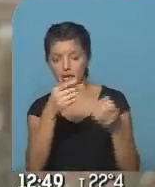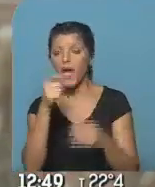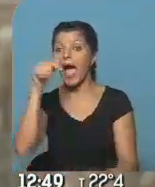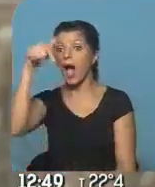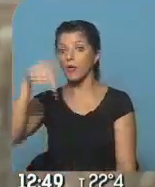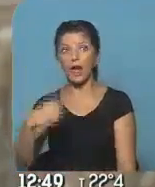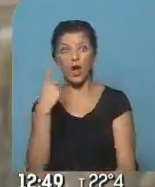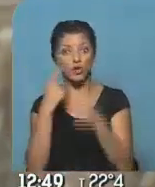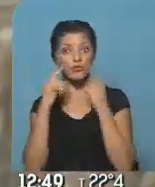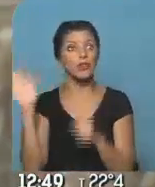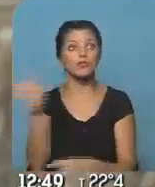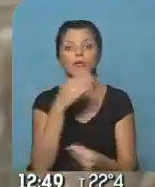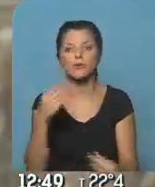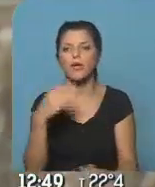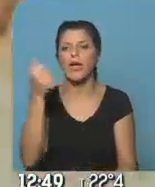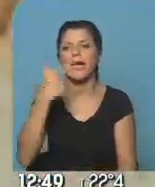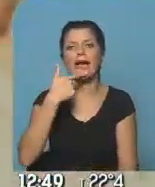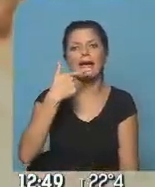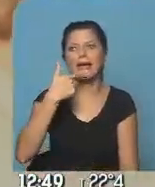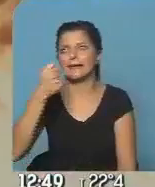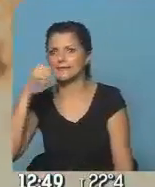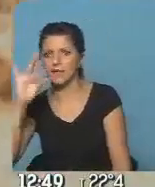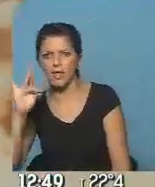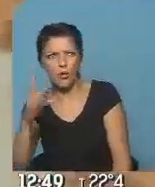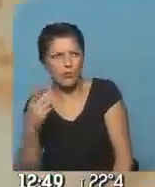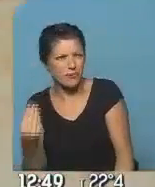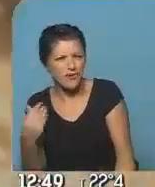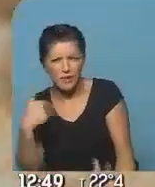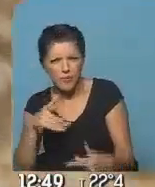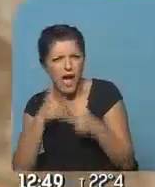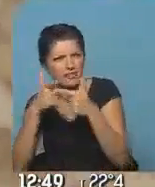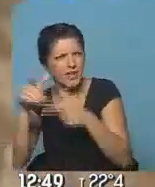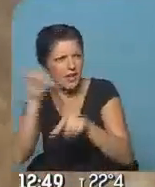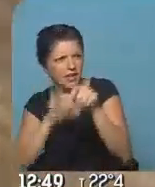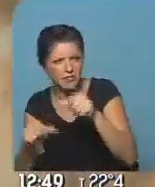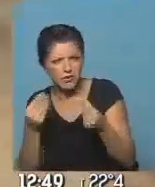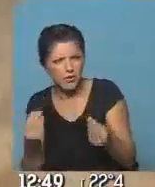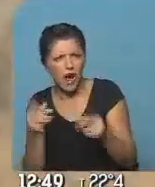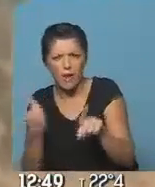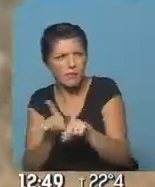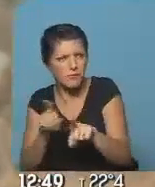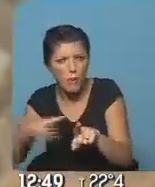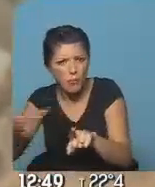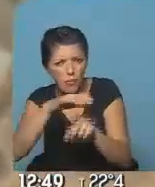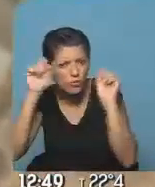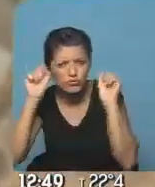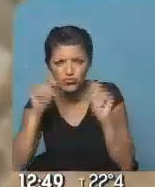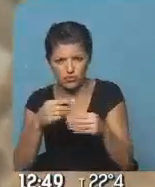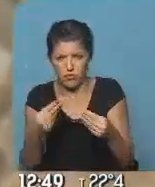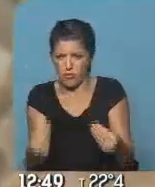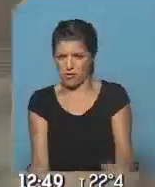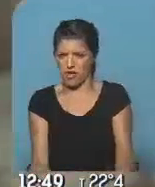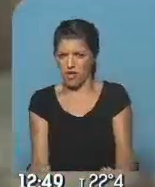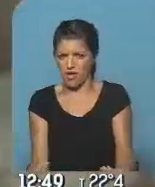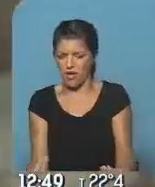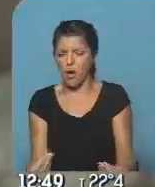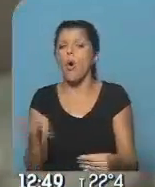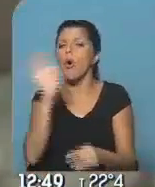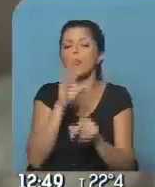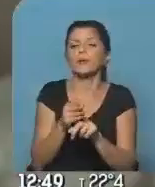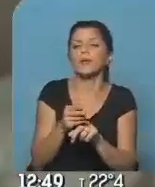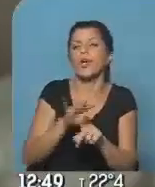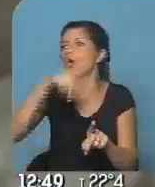momento, ¿por qué estaría gaseando a su propia gente? Esa es la pregunta. Al mismo tiempo, ¿por qué otros irían a gasear población